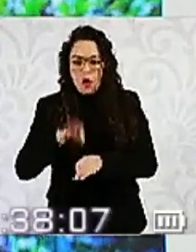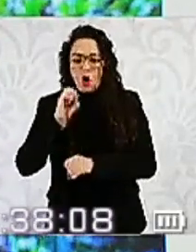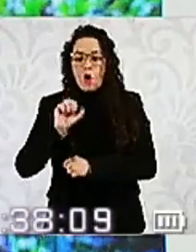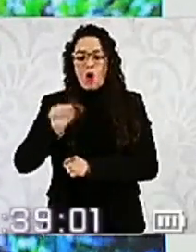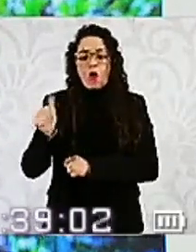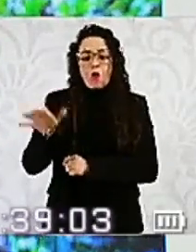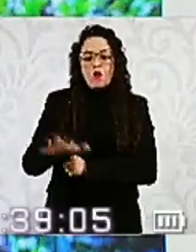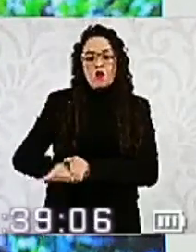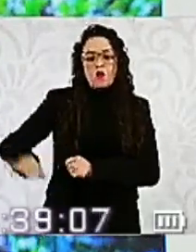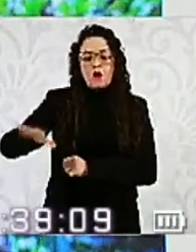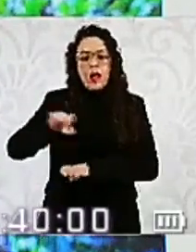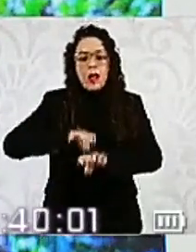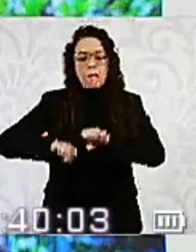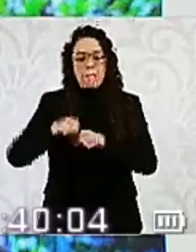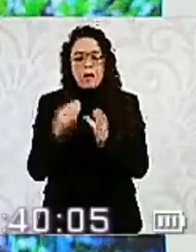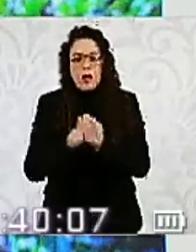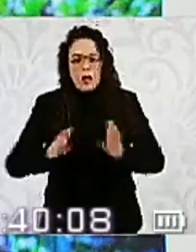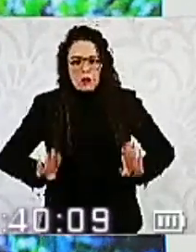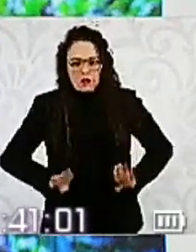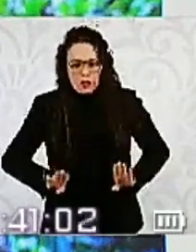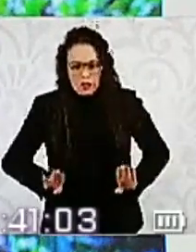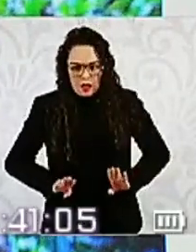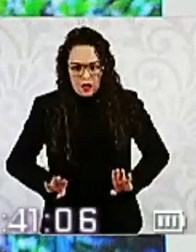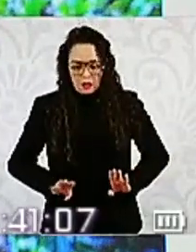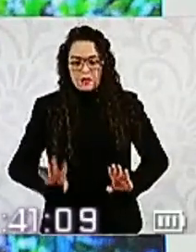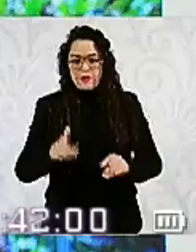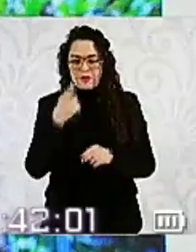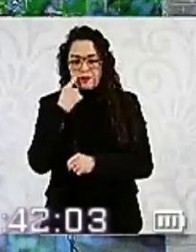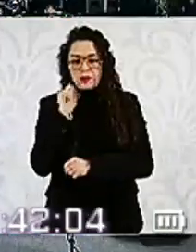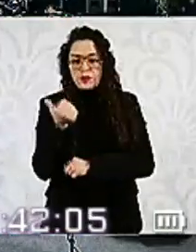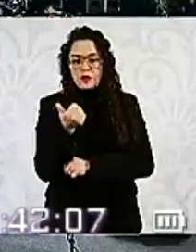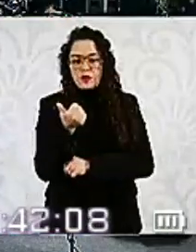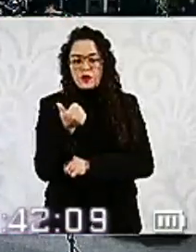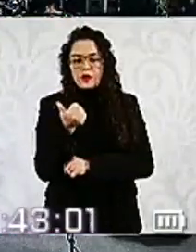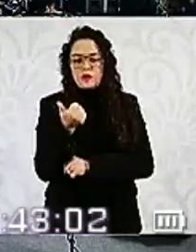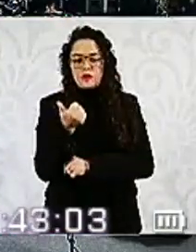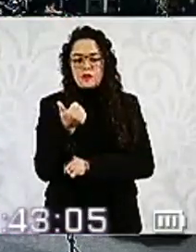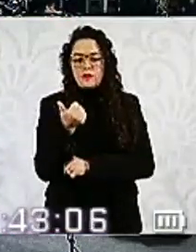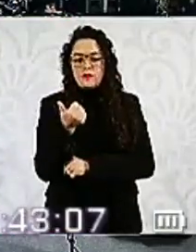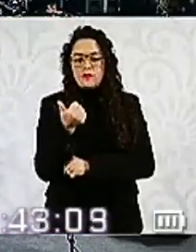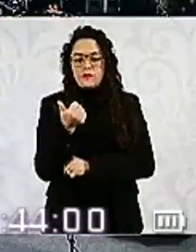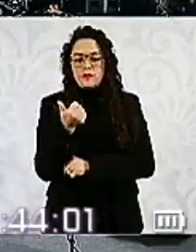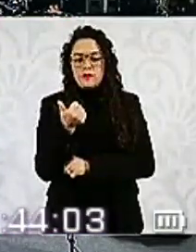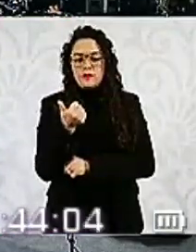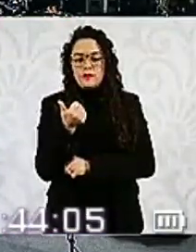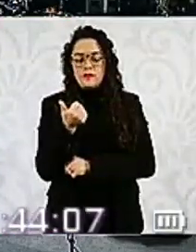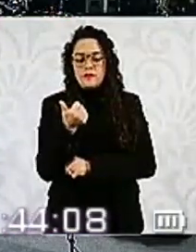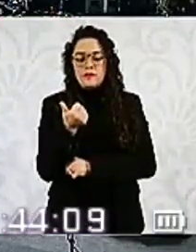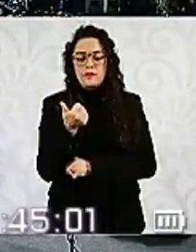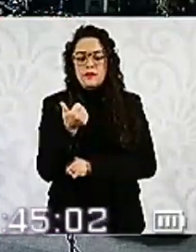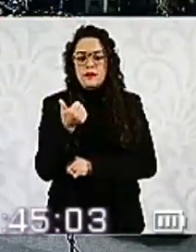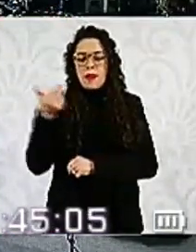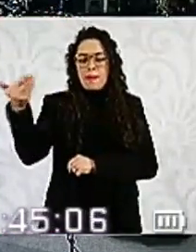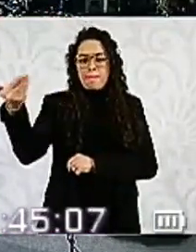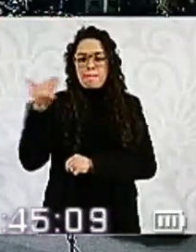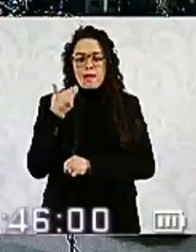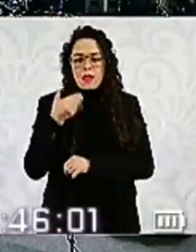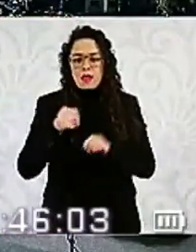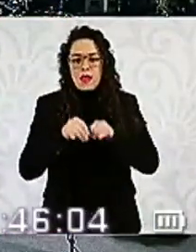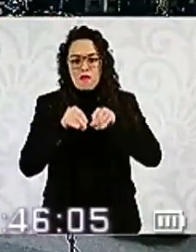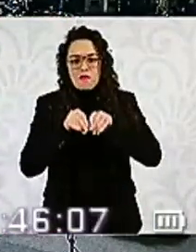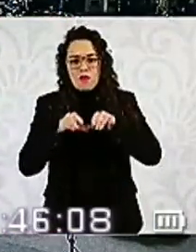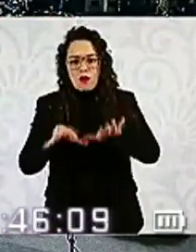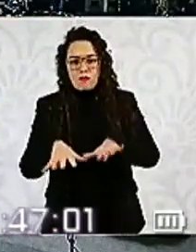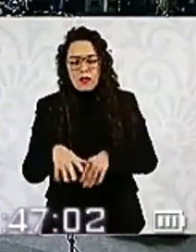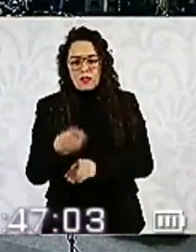tipo de empresas. Y una queja, una solicitud de información que ha sido muy recurrente en